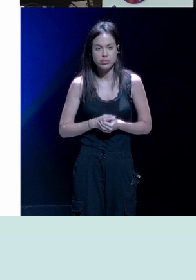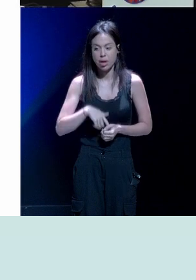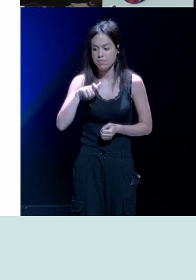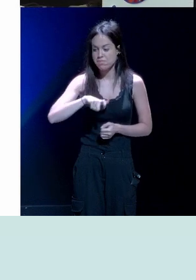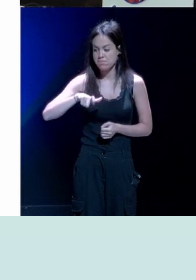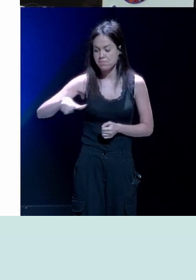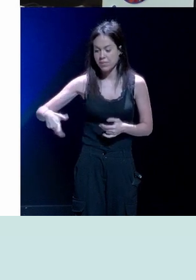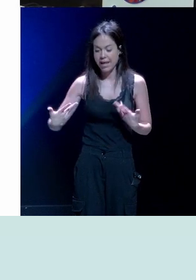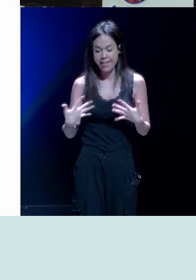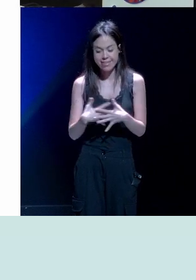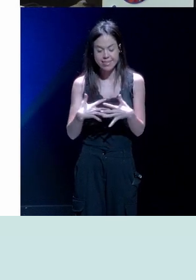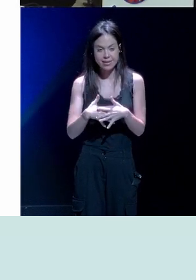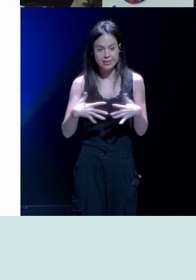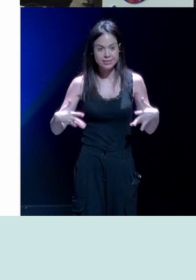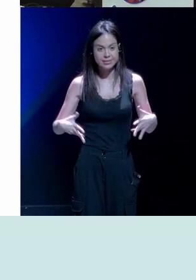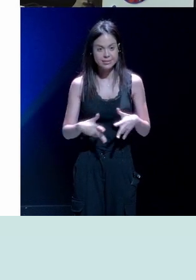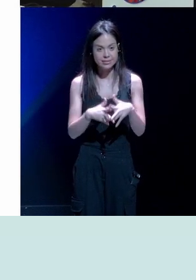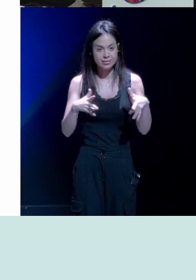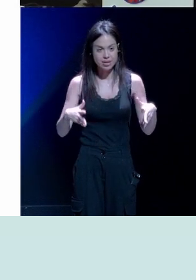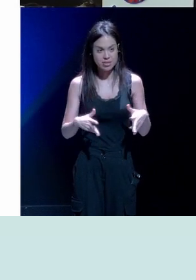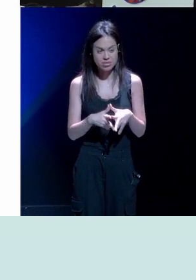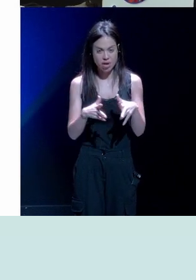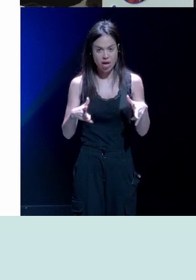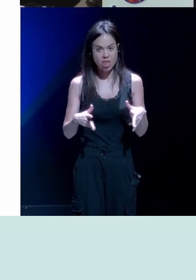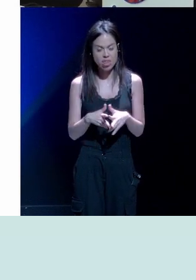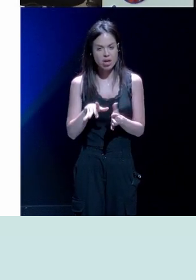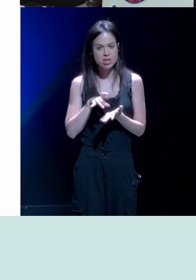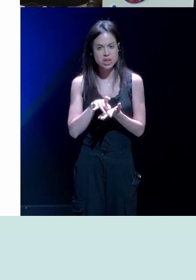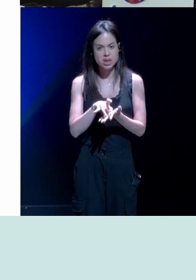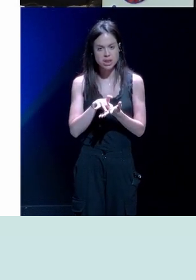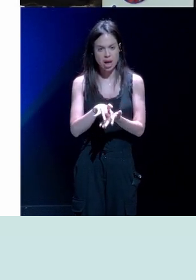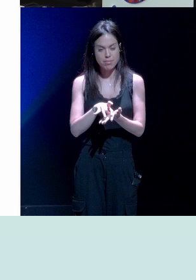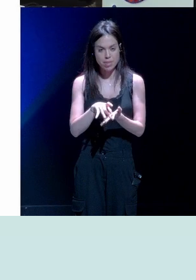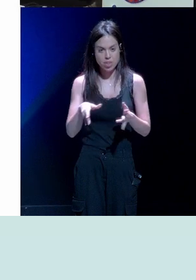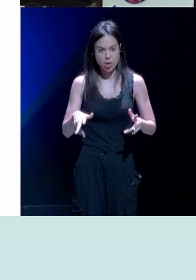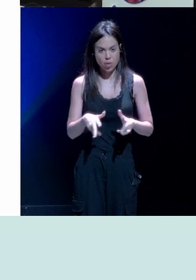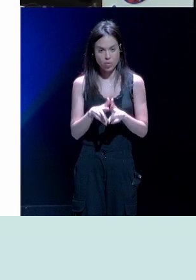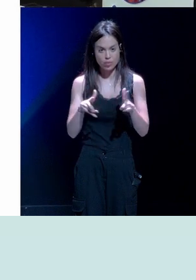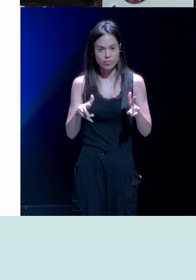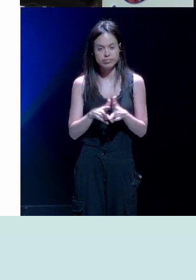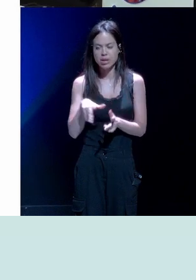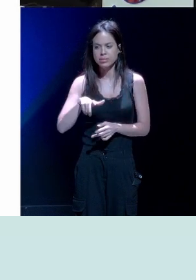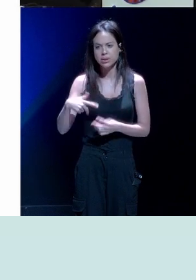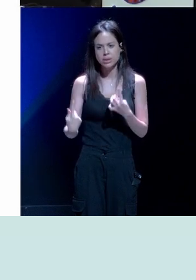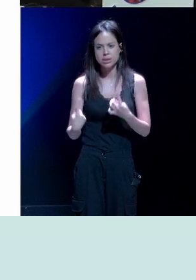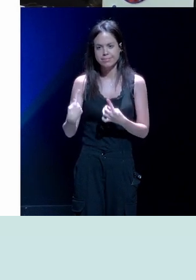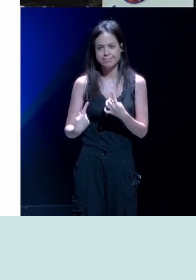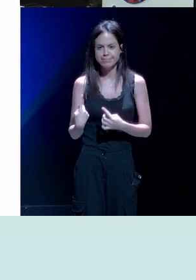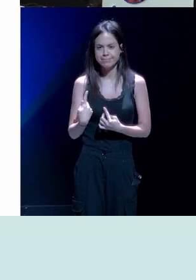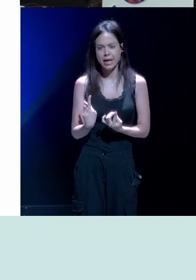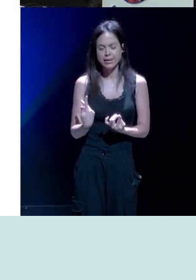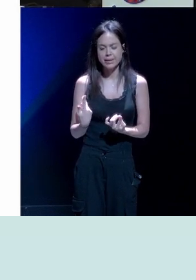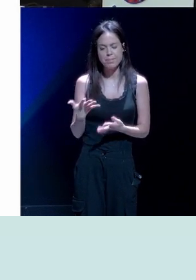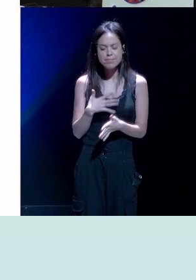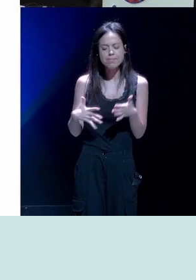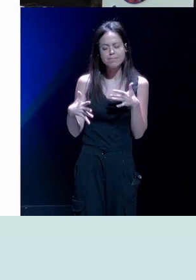red de seguridad tejida por los servicios sociales, y entonces hay personas que prefieren una vida marginal más allá de ese servicio, fuera